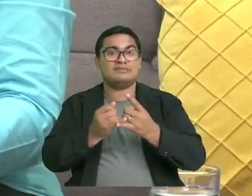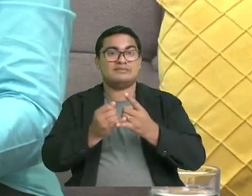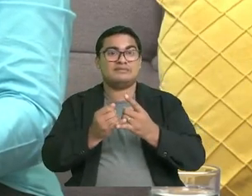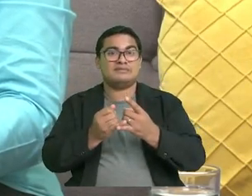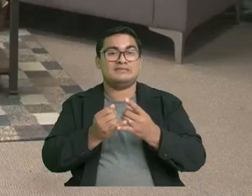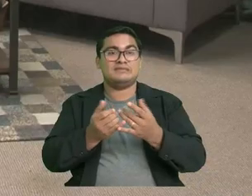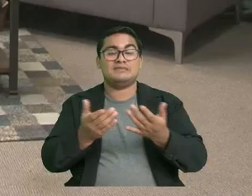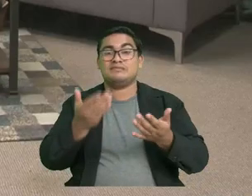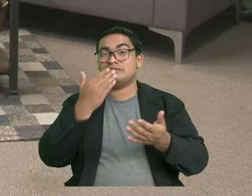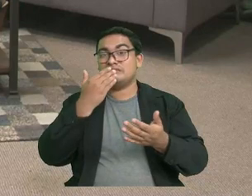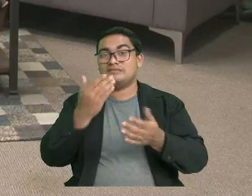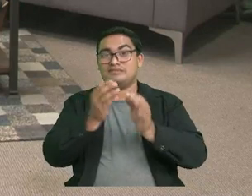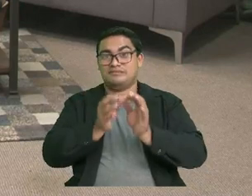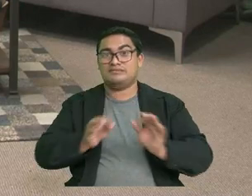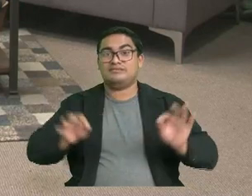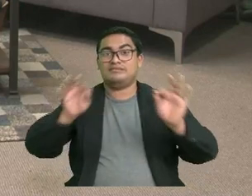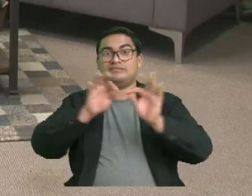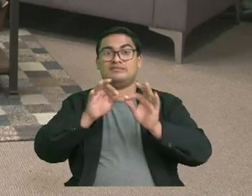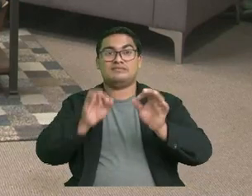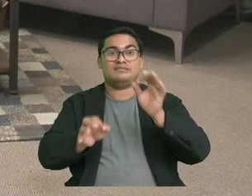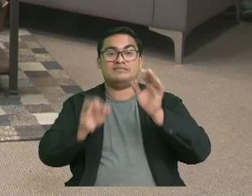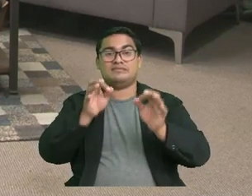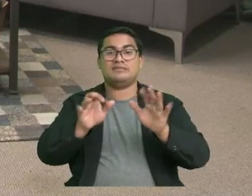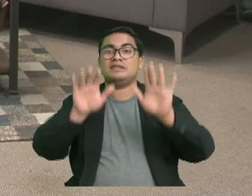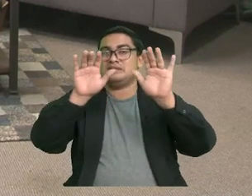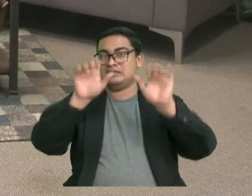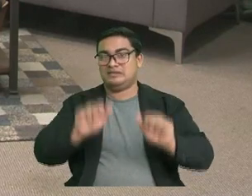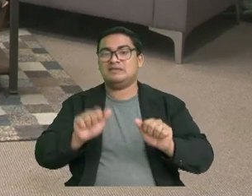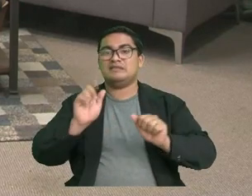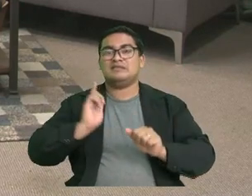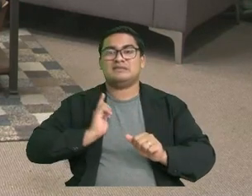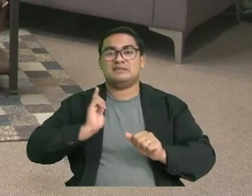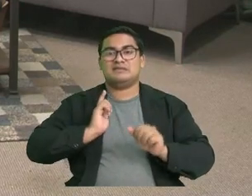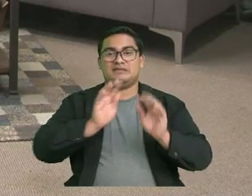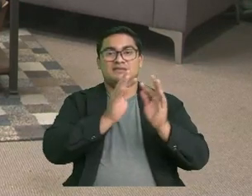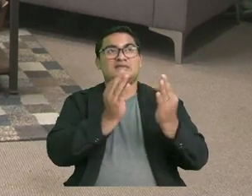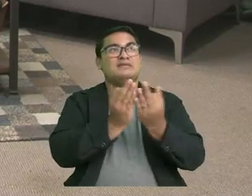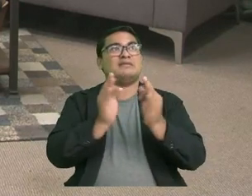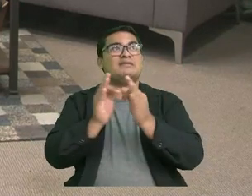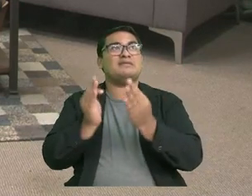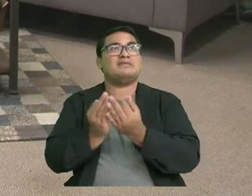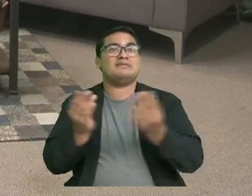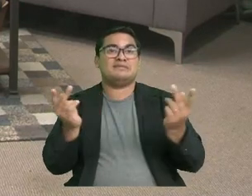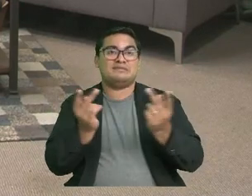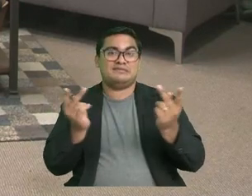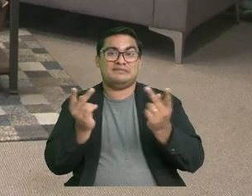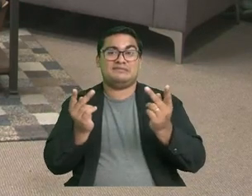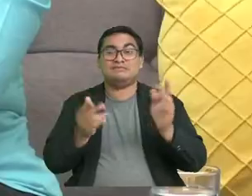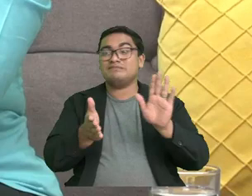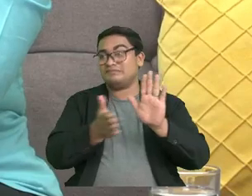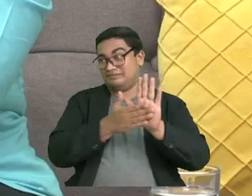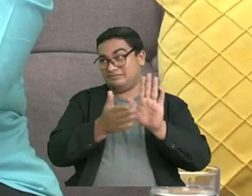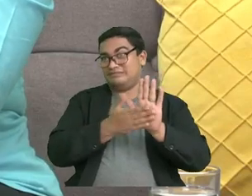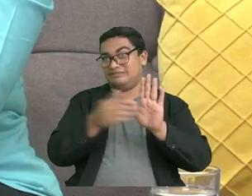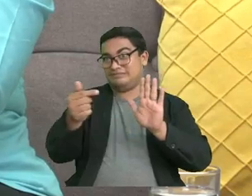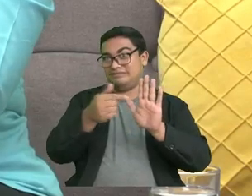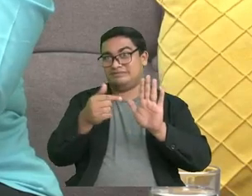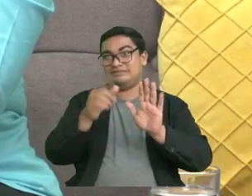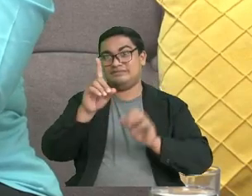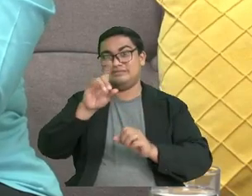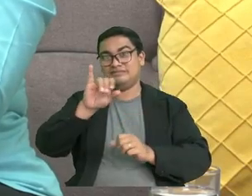bueno, valioso instrumento jurídico con el que ya cuentan aquí las está, familias nicaragüenses. Aquí digesto lo tenemos jurídico, ya, el digesto.